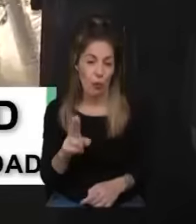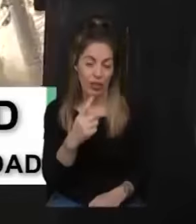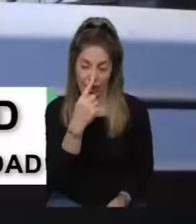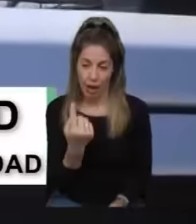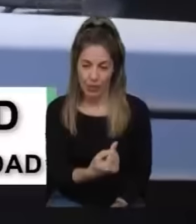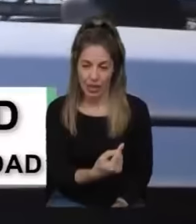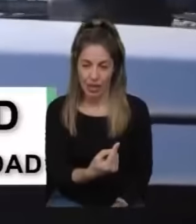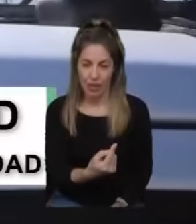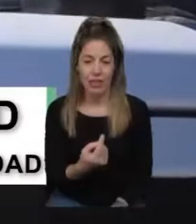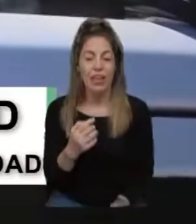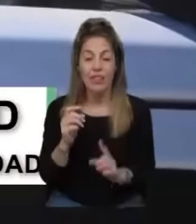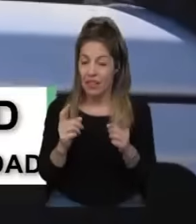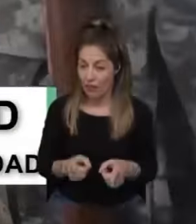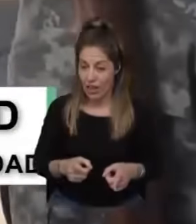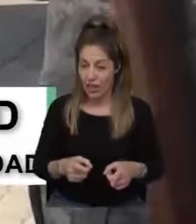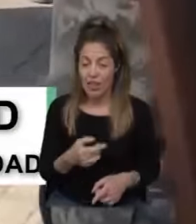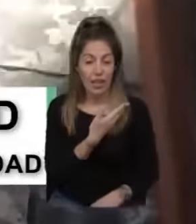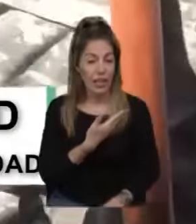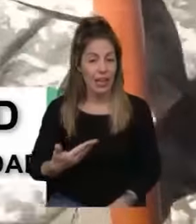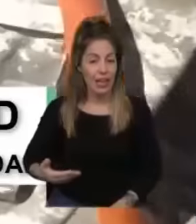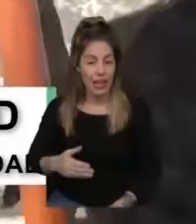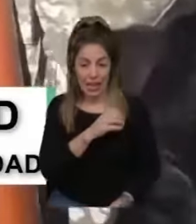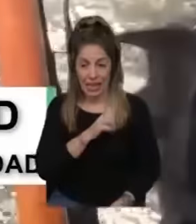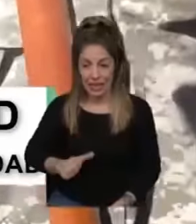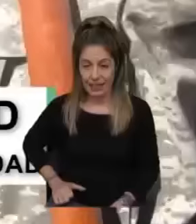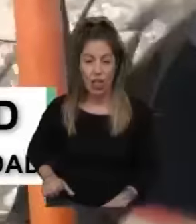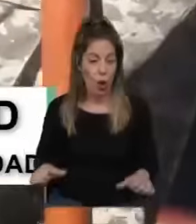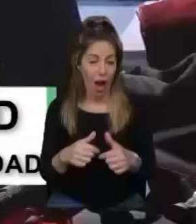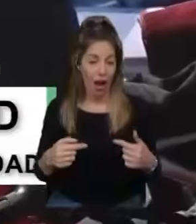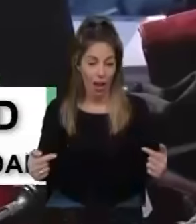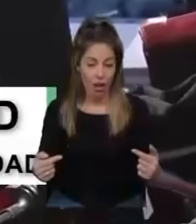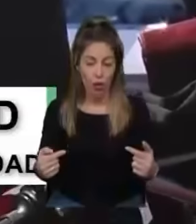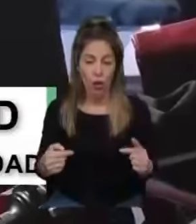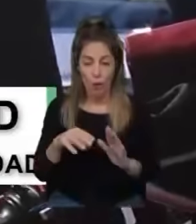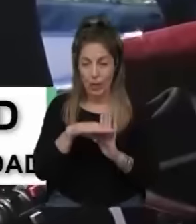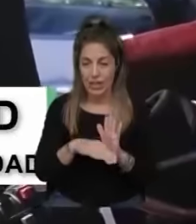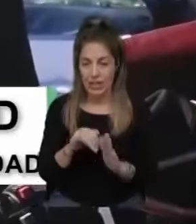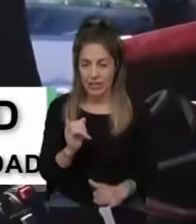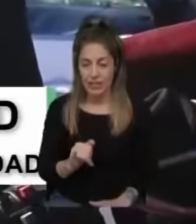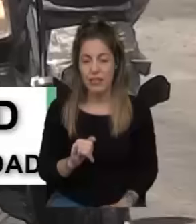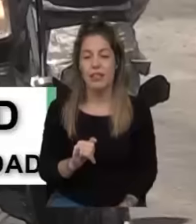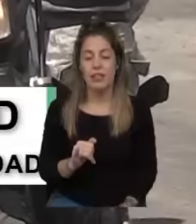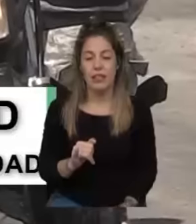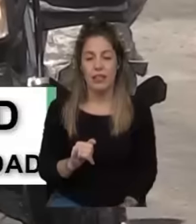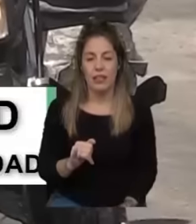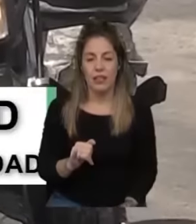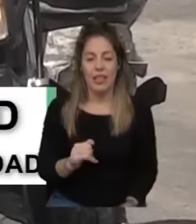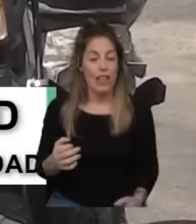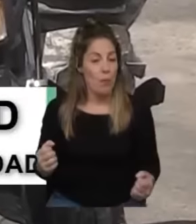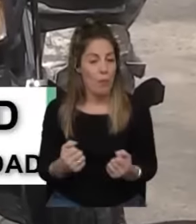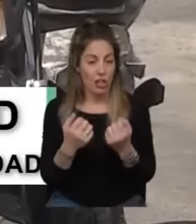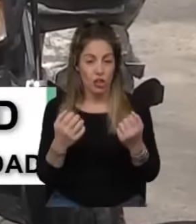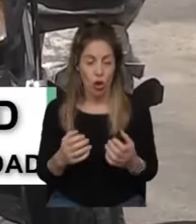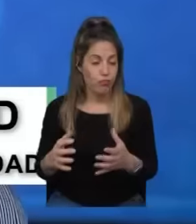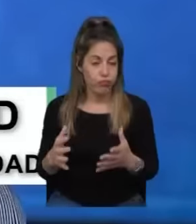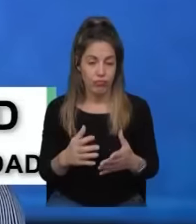rápidas. Y está bien que el Estado tome algunas medidas que son de impacto rápido,